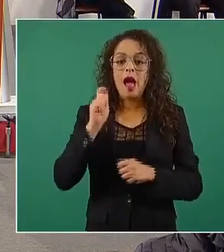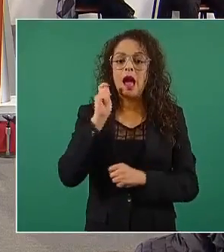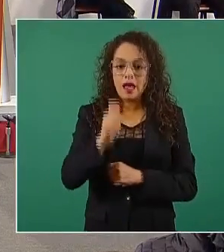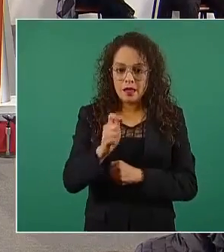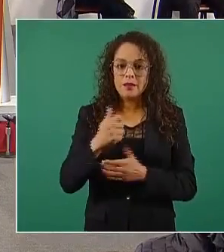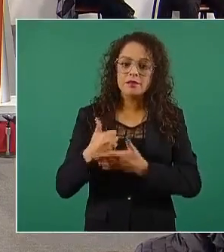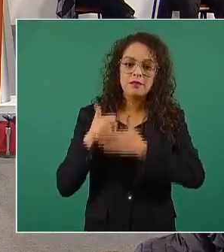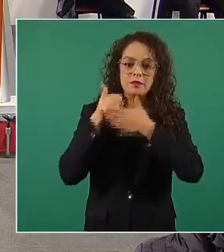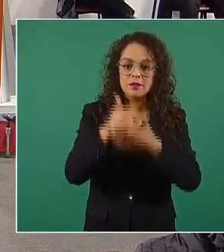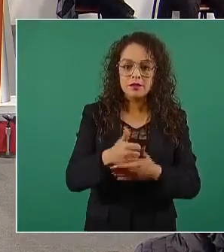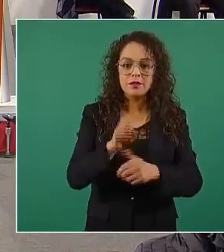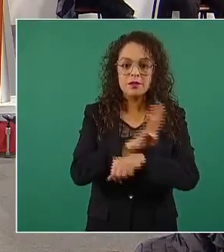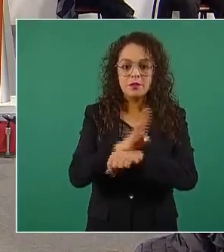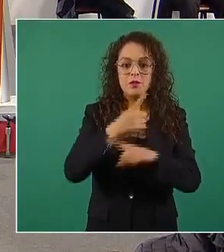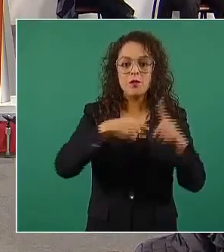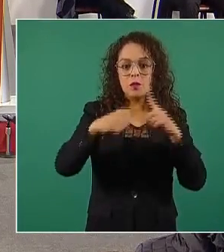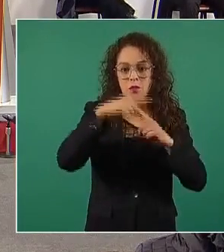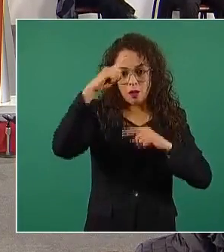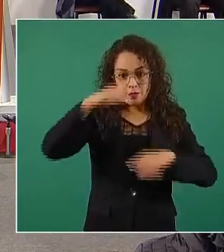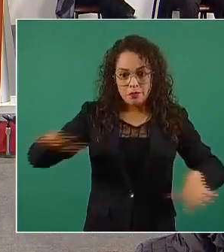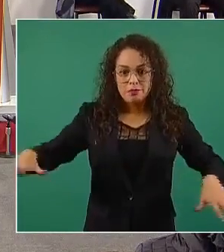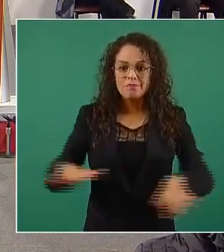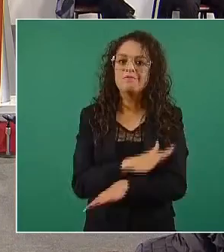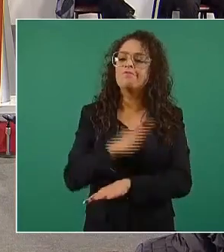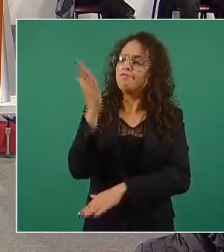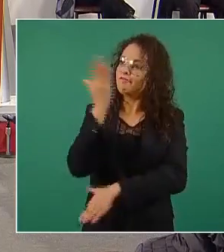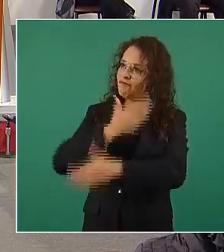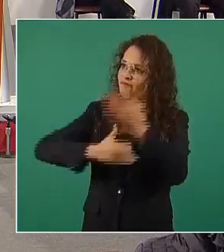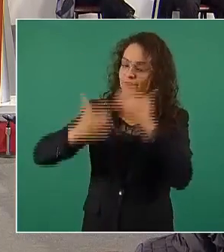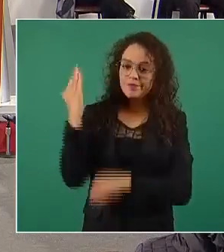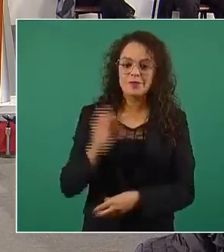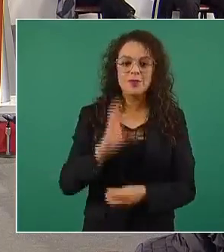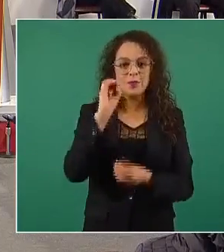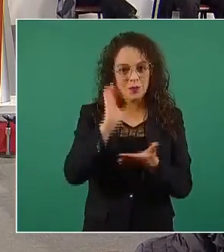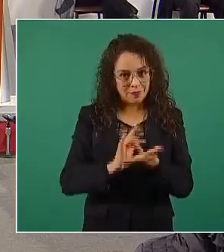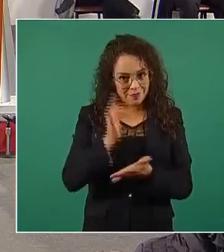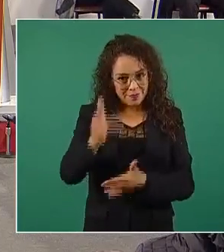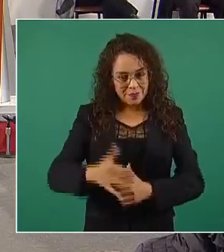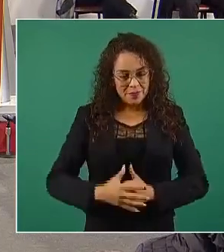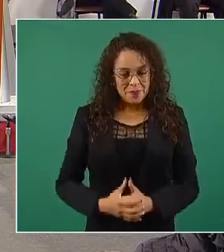transformación. Pues muchas gracias, presidente.